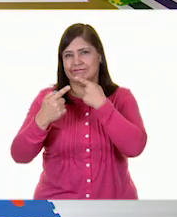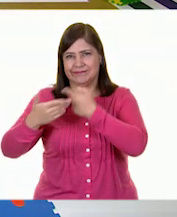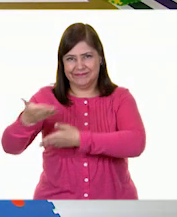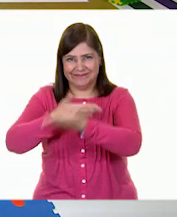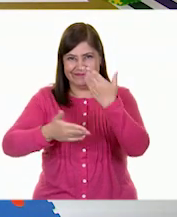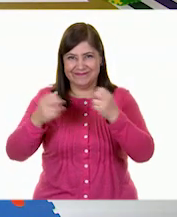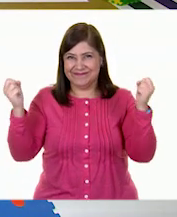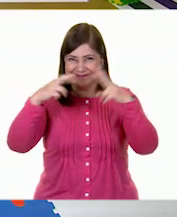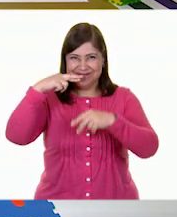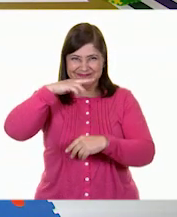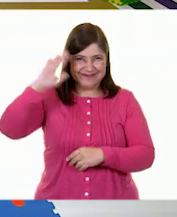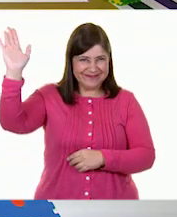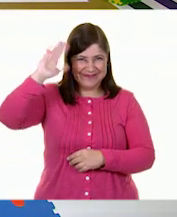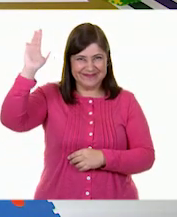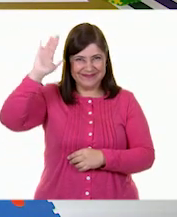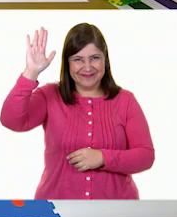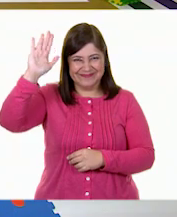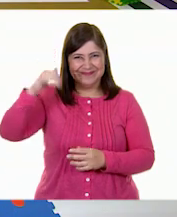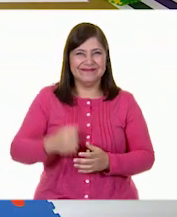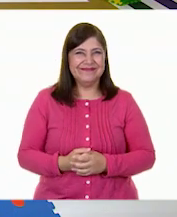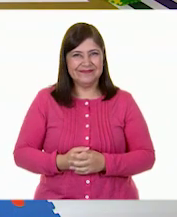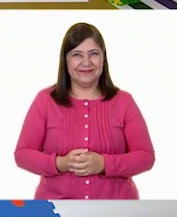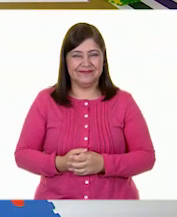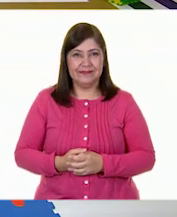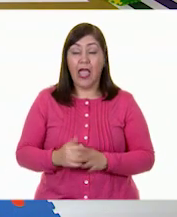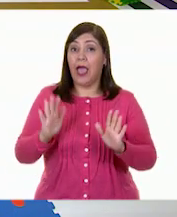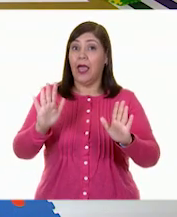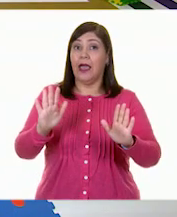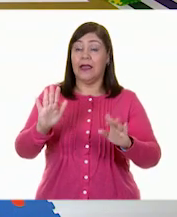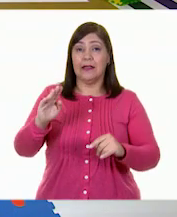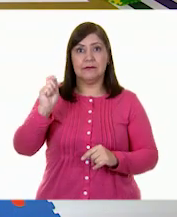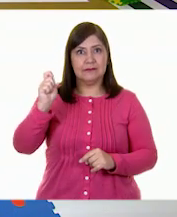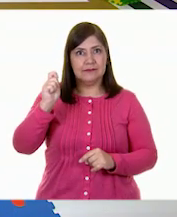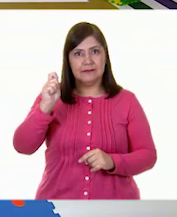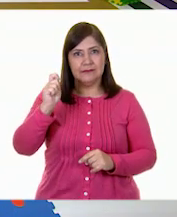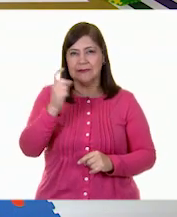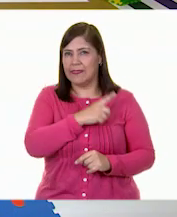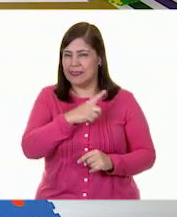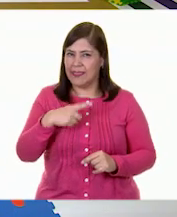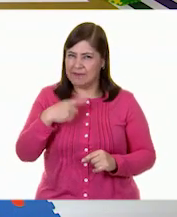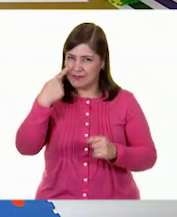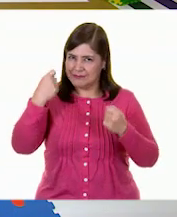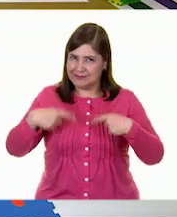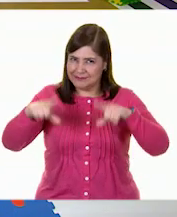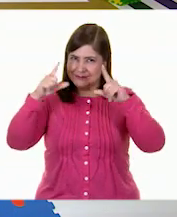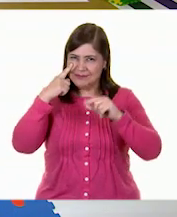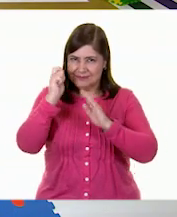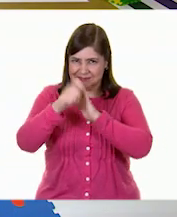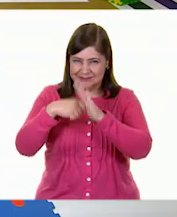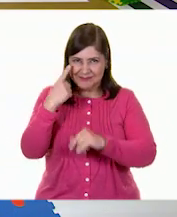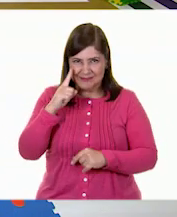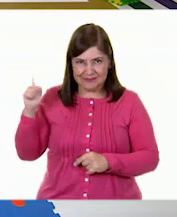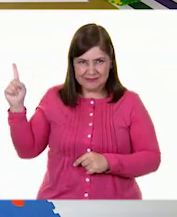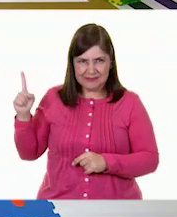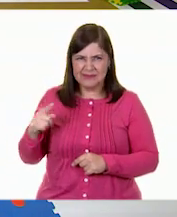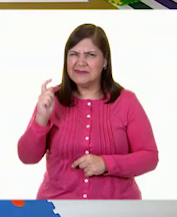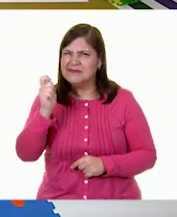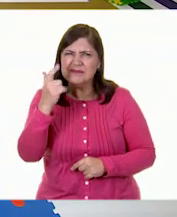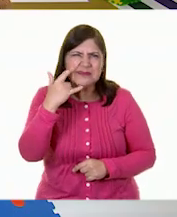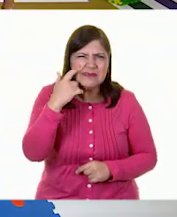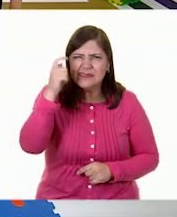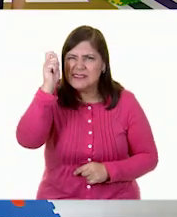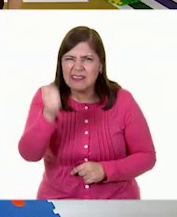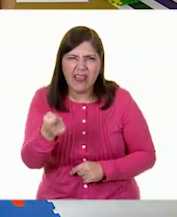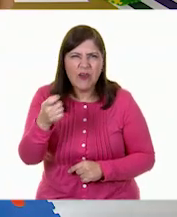¡Nos vemos! ¡Hasta la próxima! Ay, pero antes, ¿qué maestra? Acompáñame a ver esta cápsula. A ver, mira. ¿De qué será, Mariana?